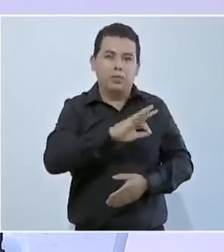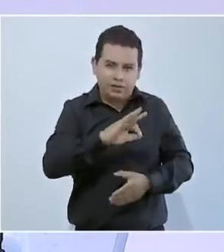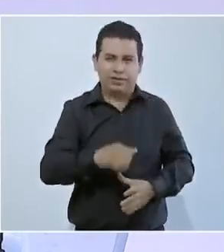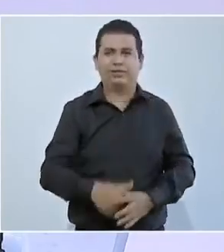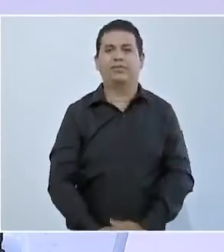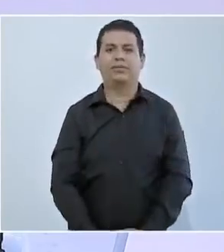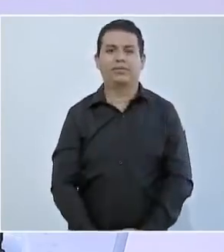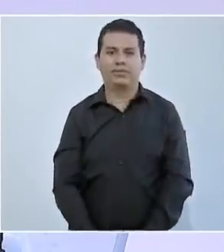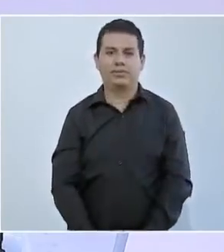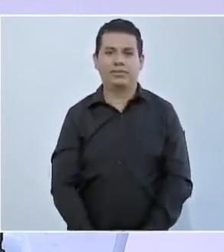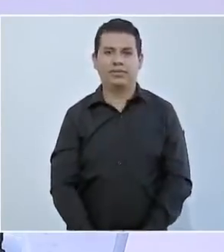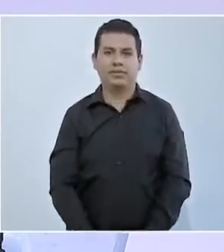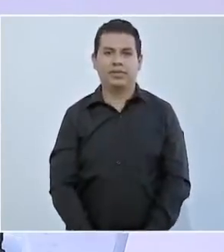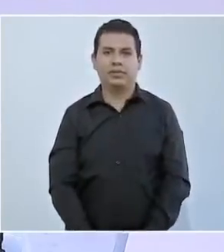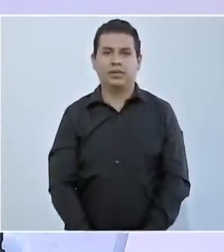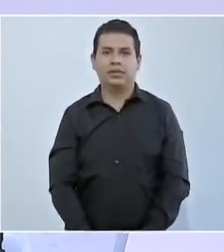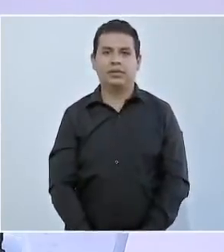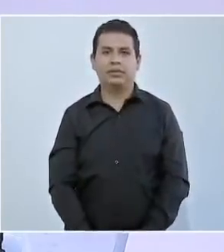Todo lo que